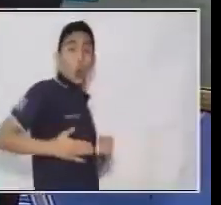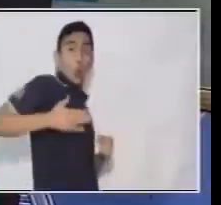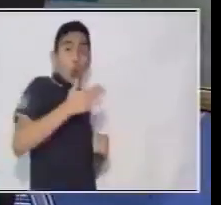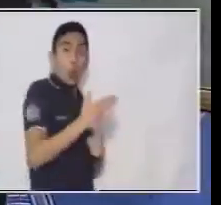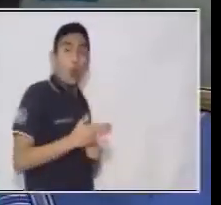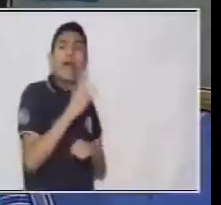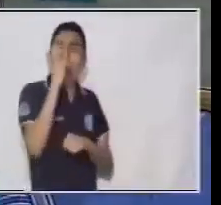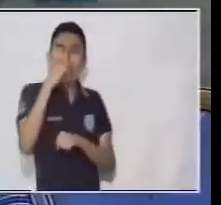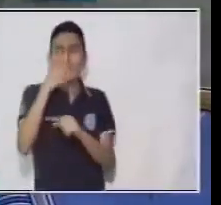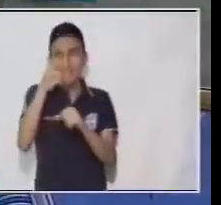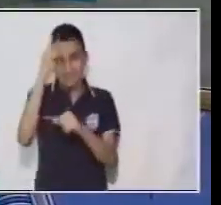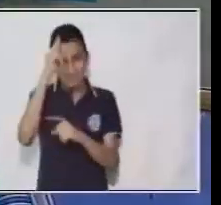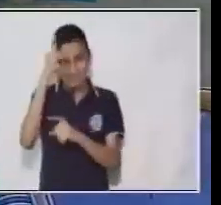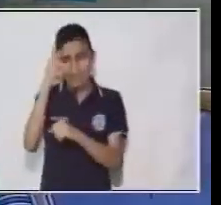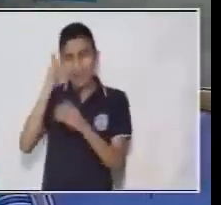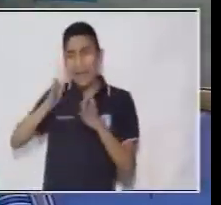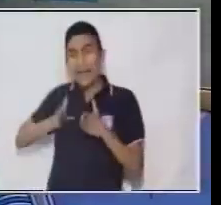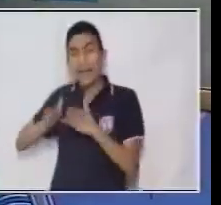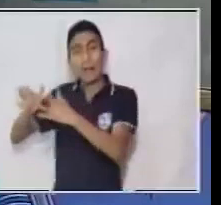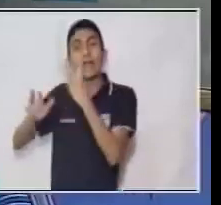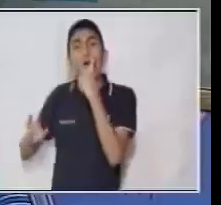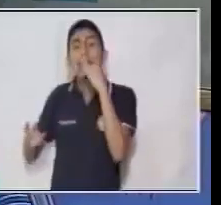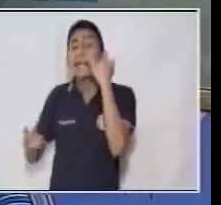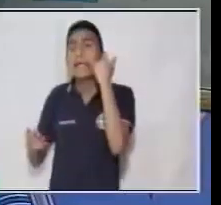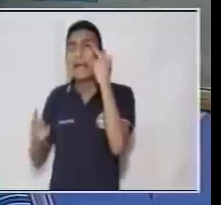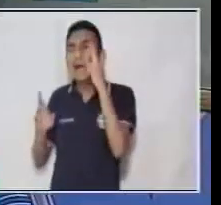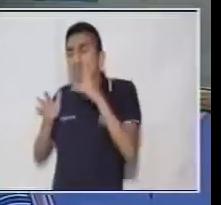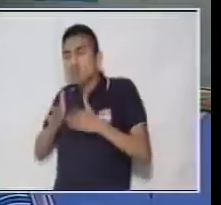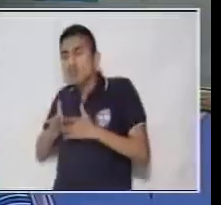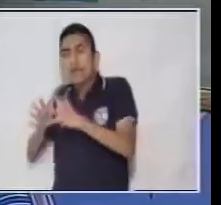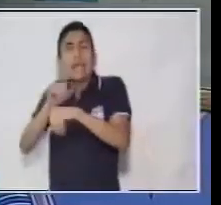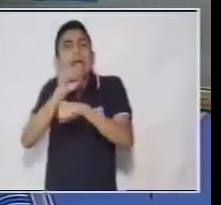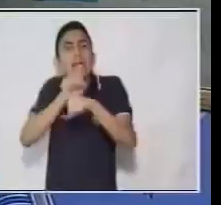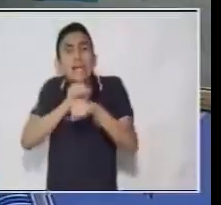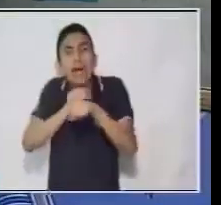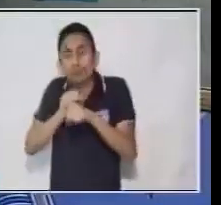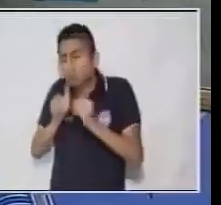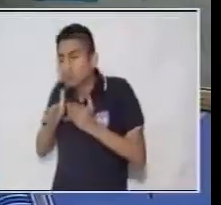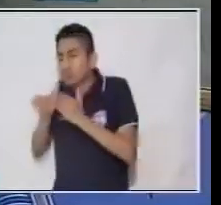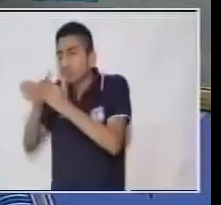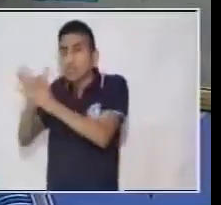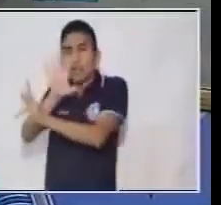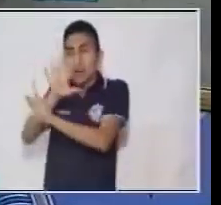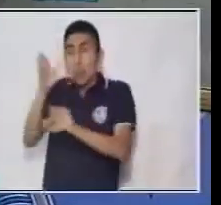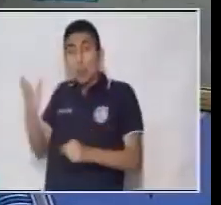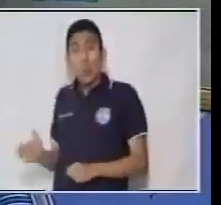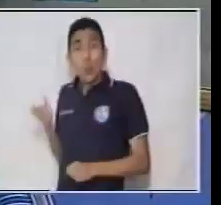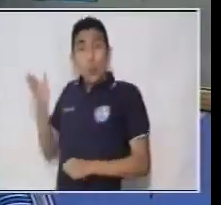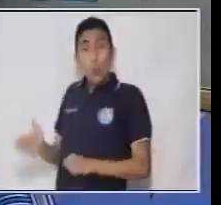estación. Esta sería la respuesta de esta adivinanza.